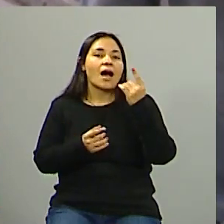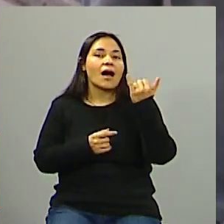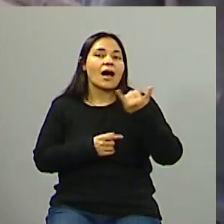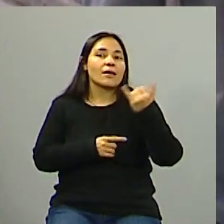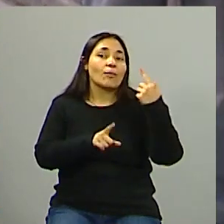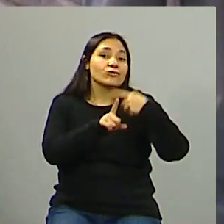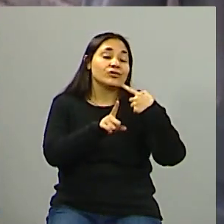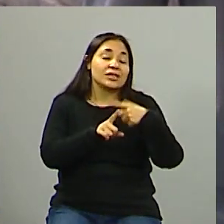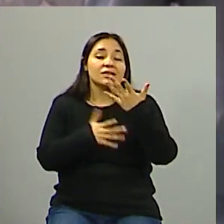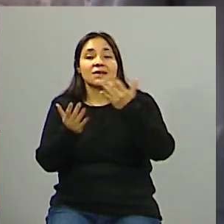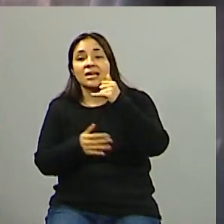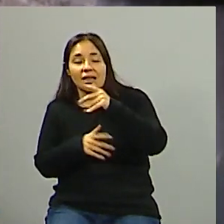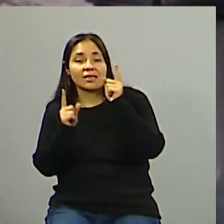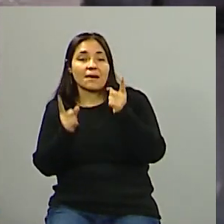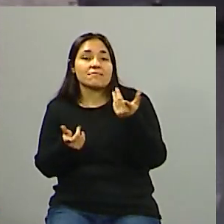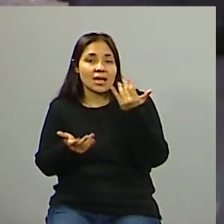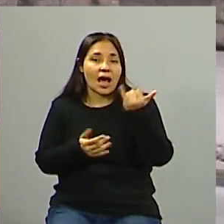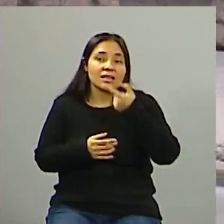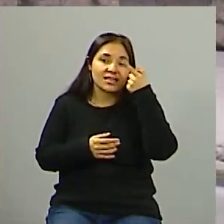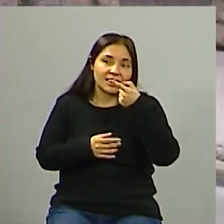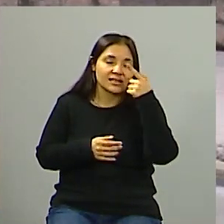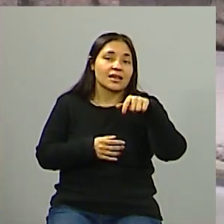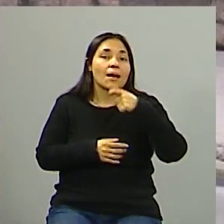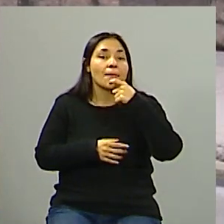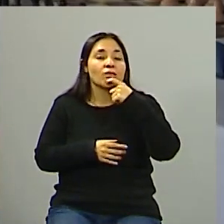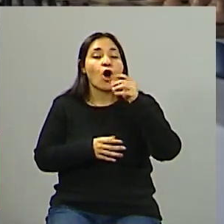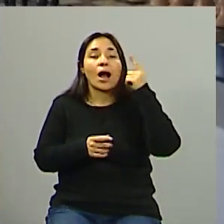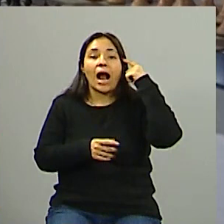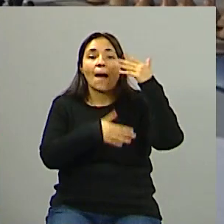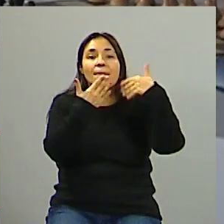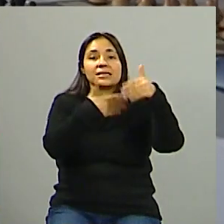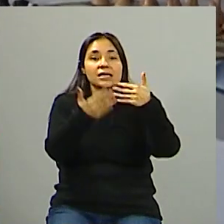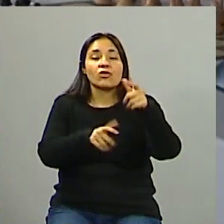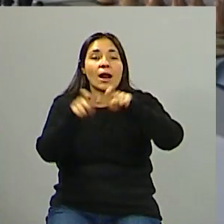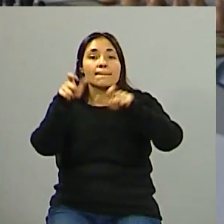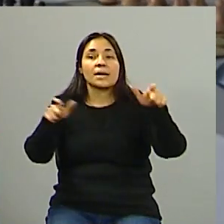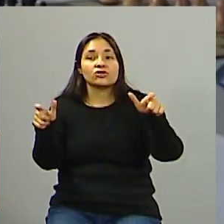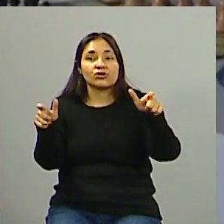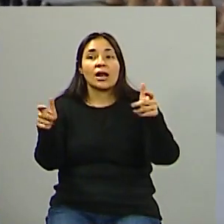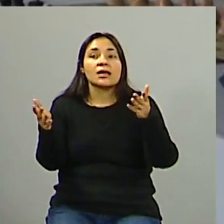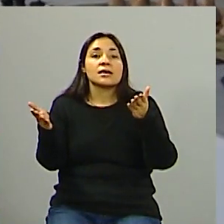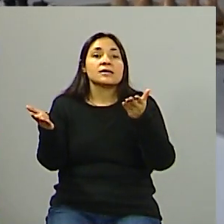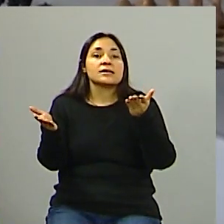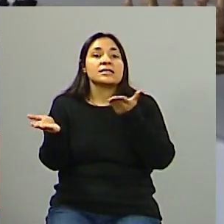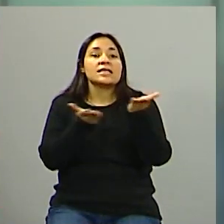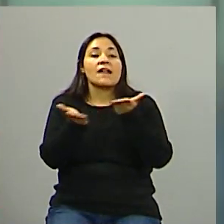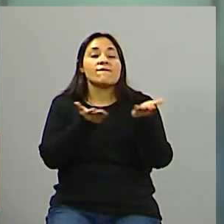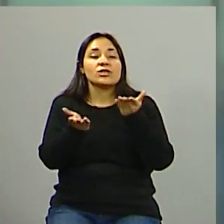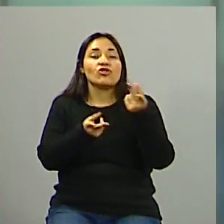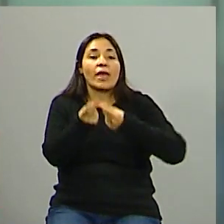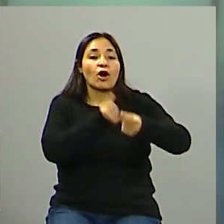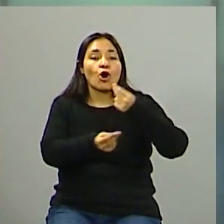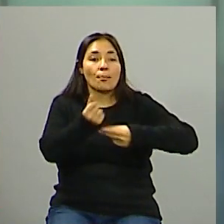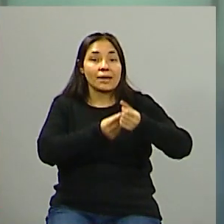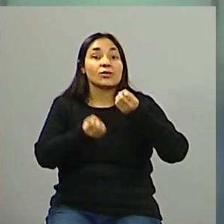cosas interesantes porque, por ejemplo, veía que en Mendoza se está capacitando a gente del comercio para mejorar la atención para las personas mayores. Digo, y eso también